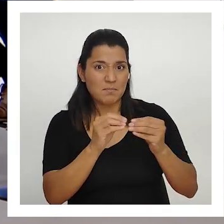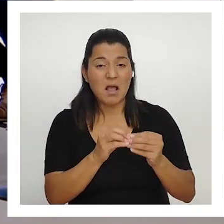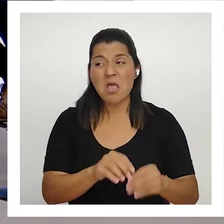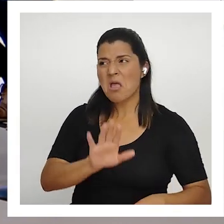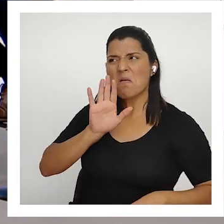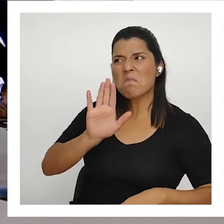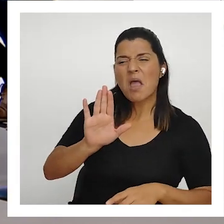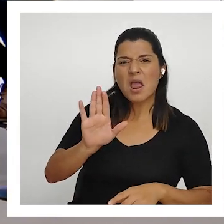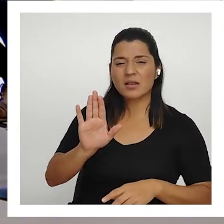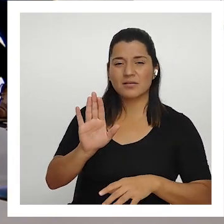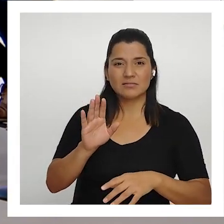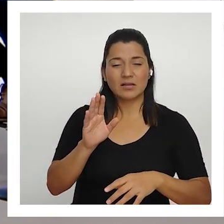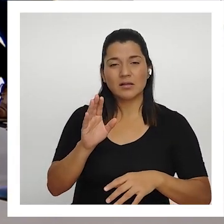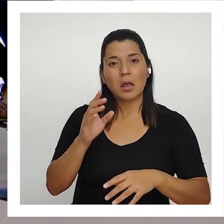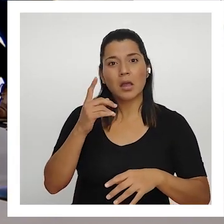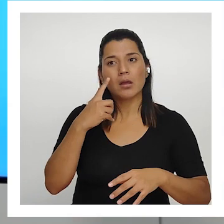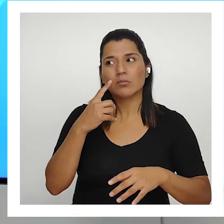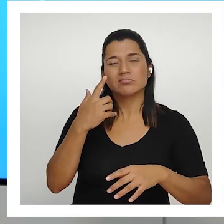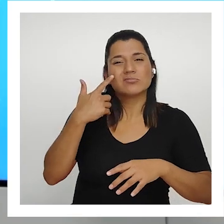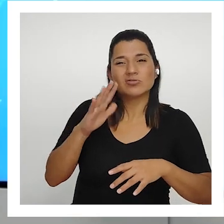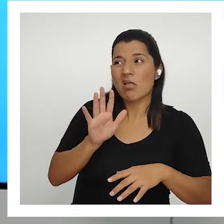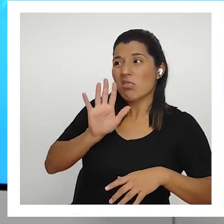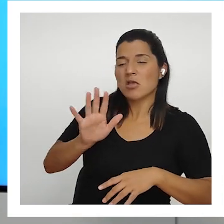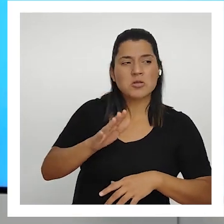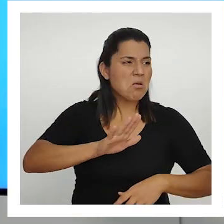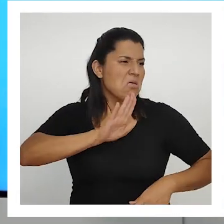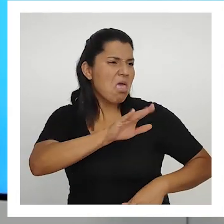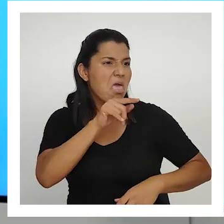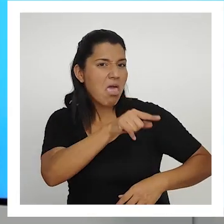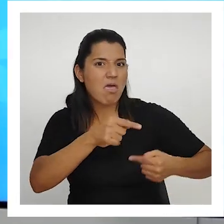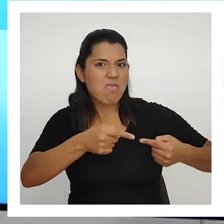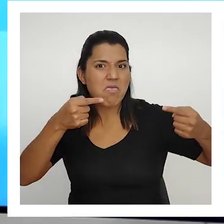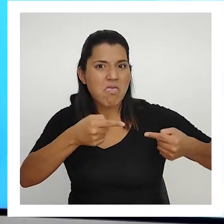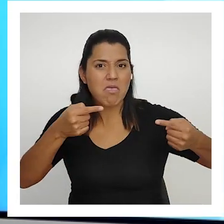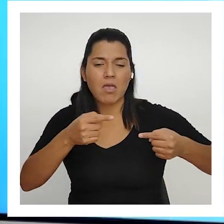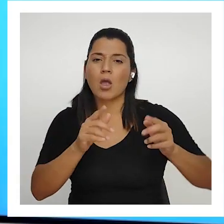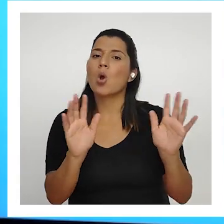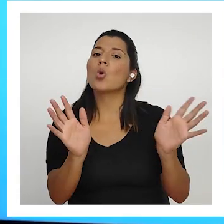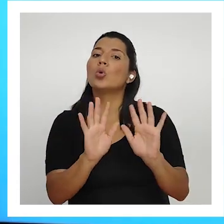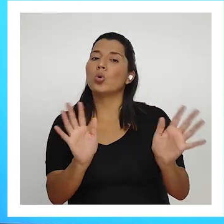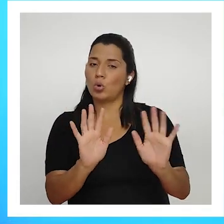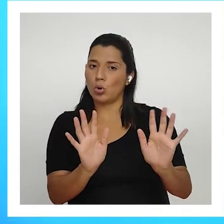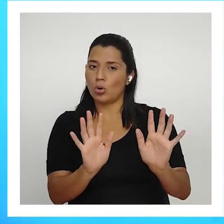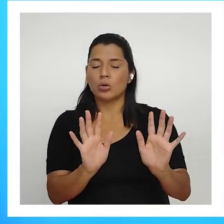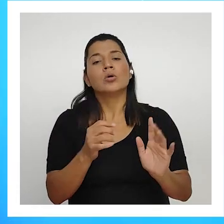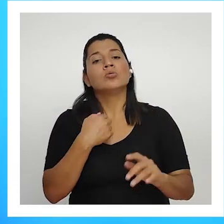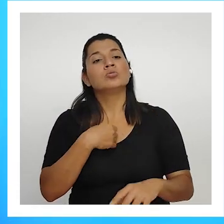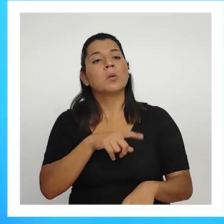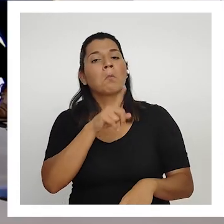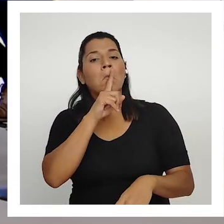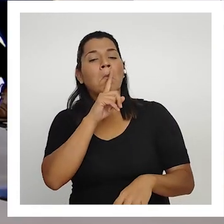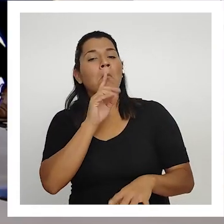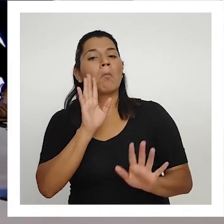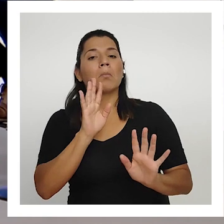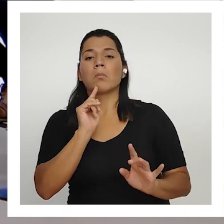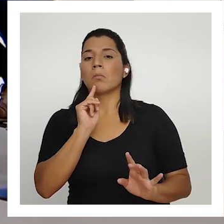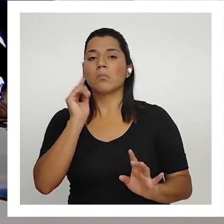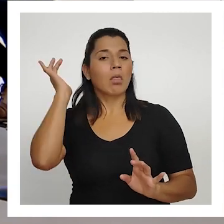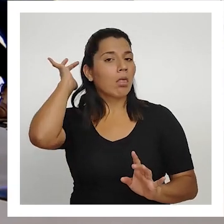y empezar a gestionar eventualmente la obtención de prueba. Además, también es muy relevante el hecho de que las personas no traten